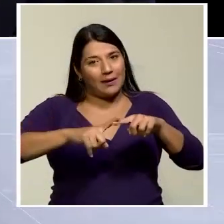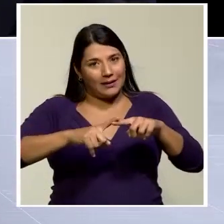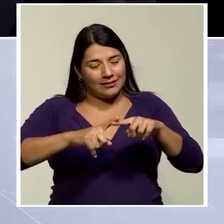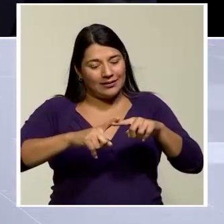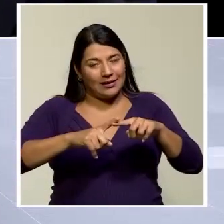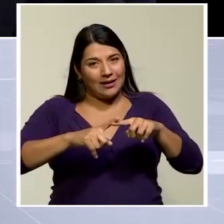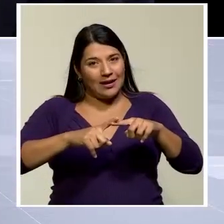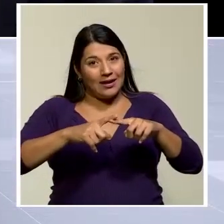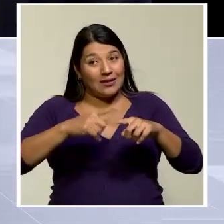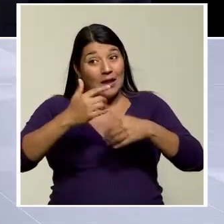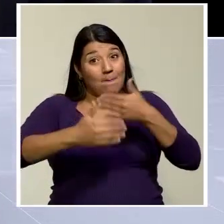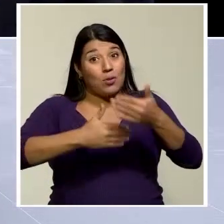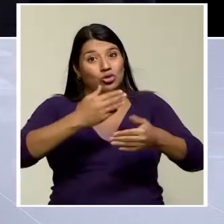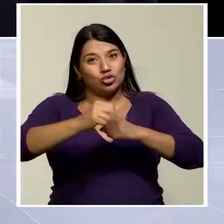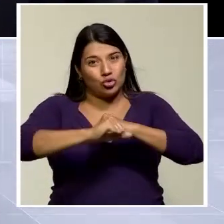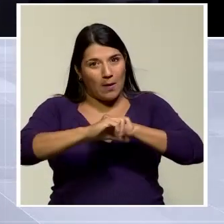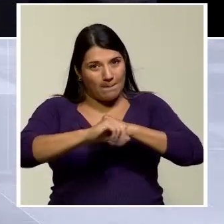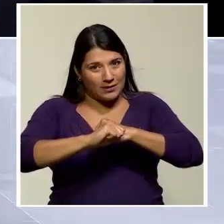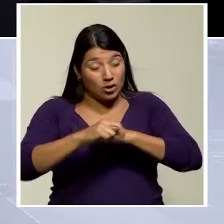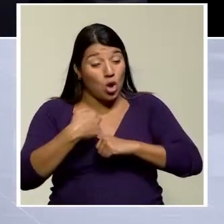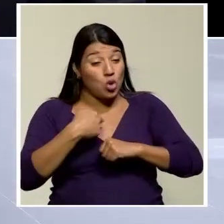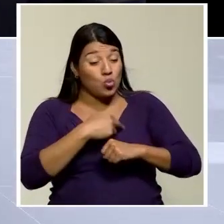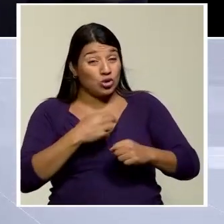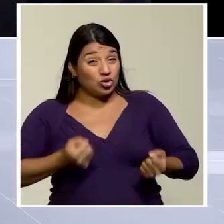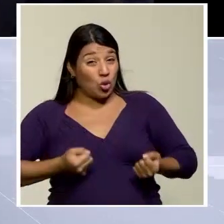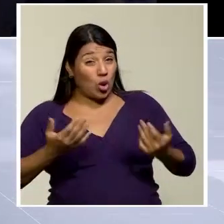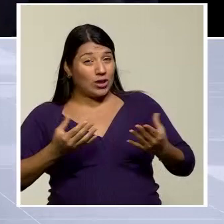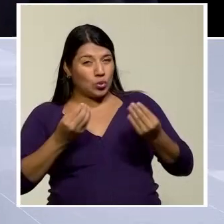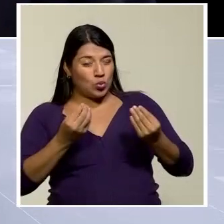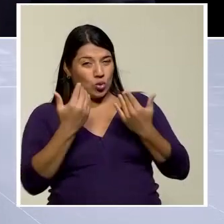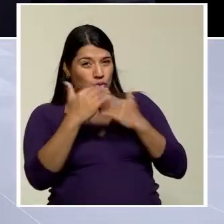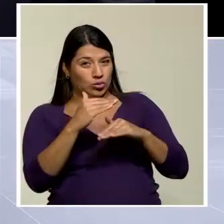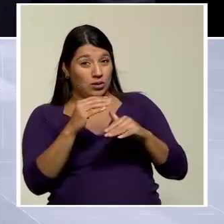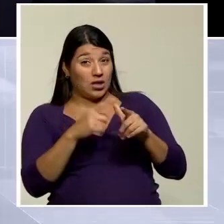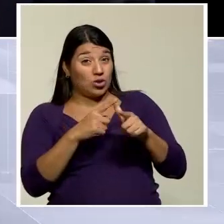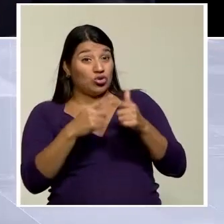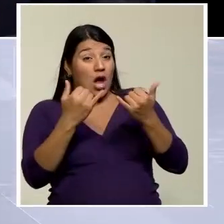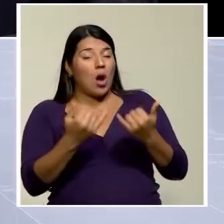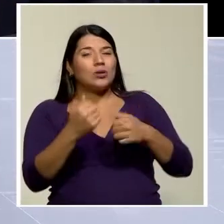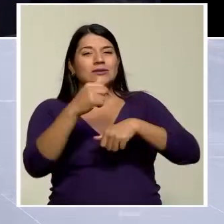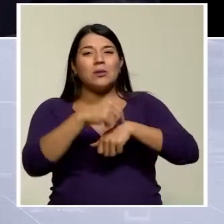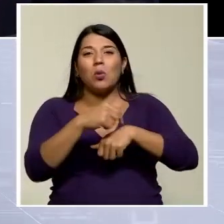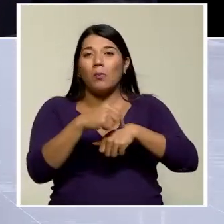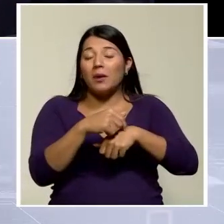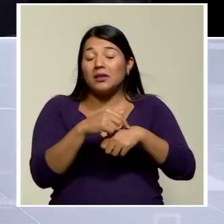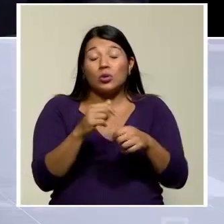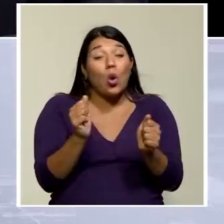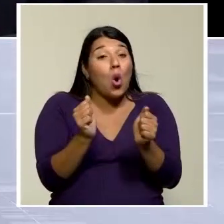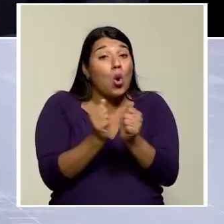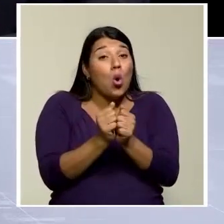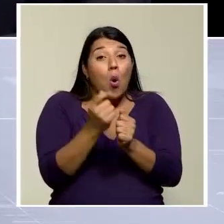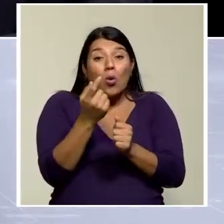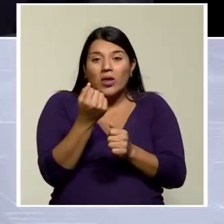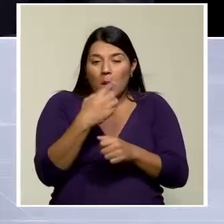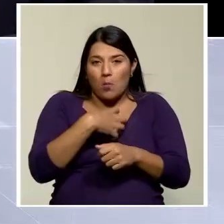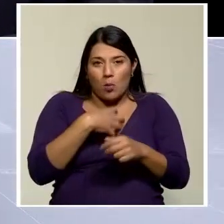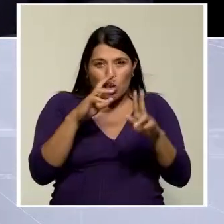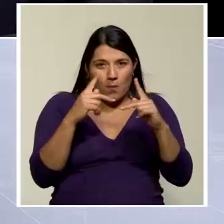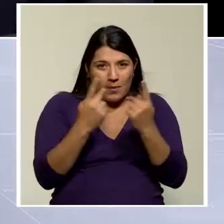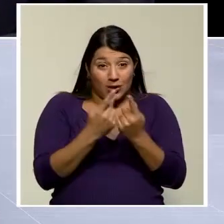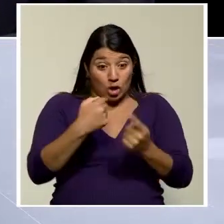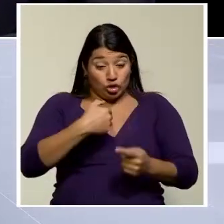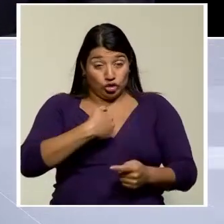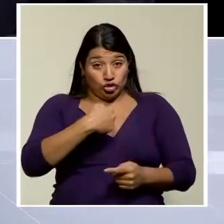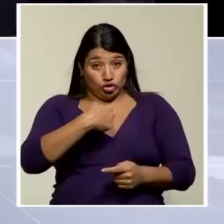de la campaña. Nuestras campañas son muy austeras y en este momento nos financiamos con la contribución de nuestra militancia. Yo, como soy diputado, soy el